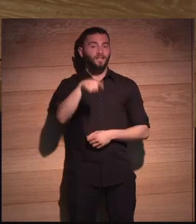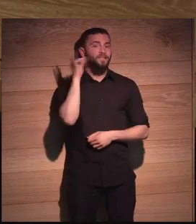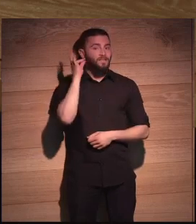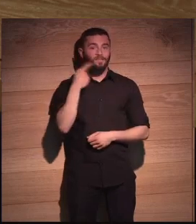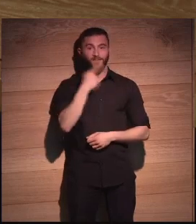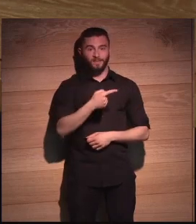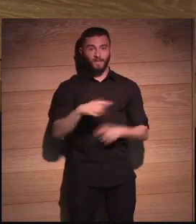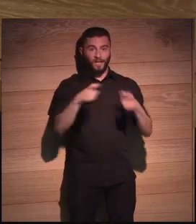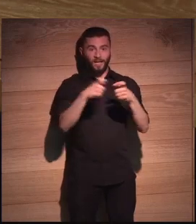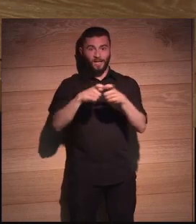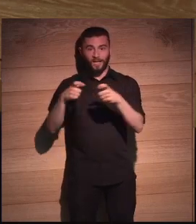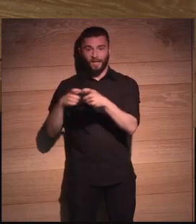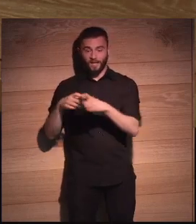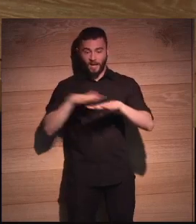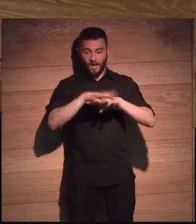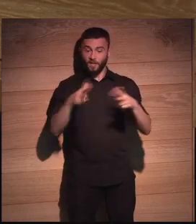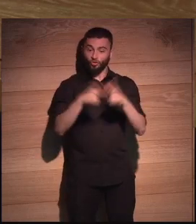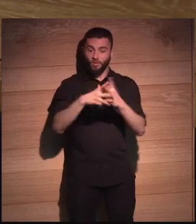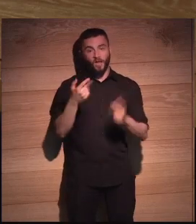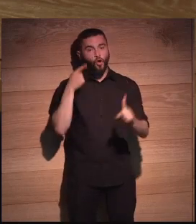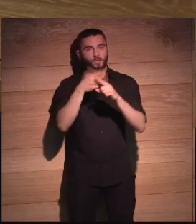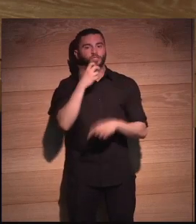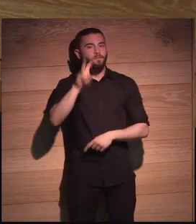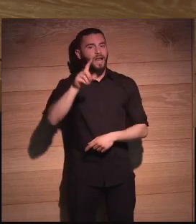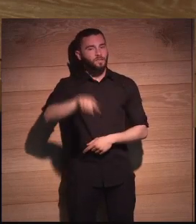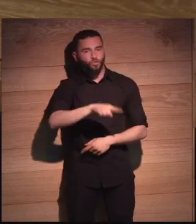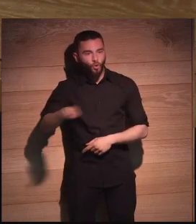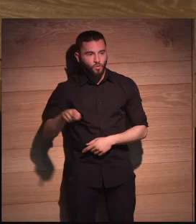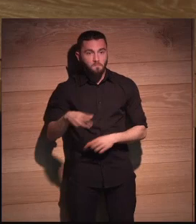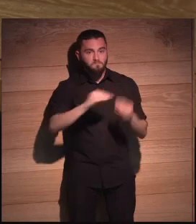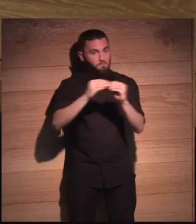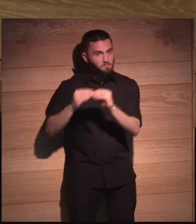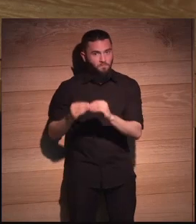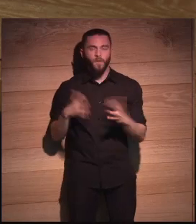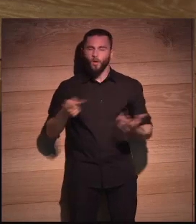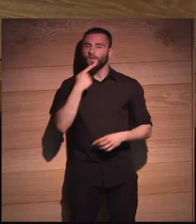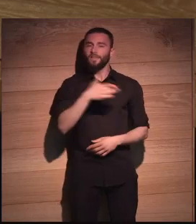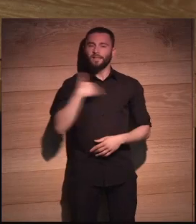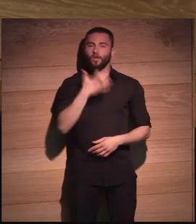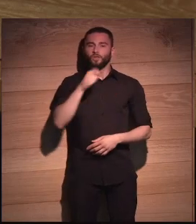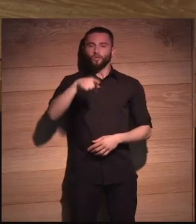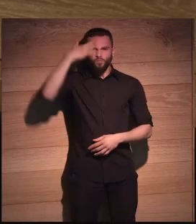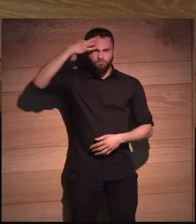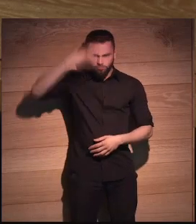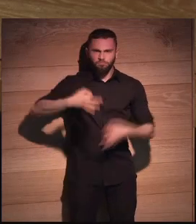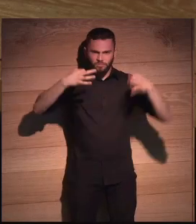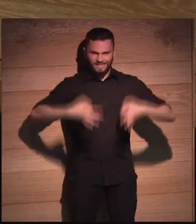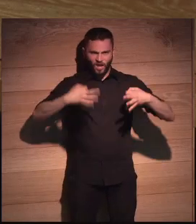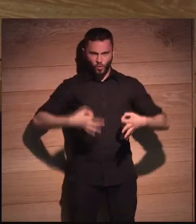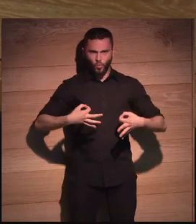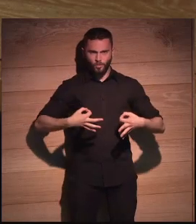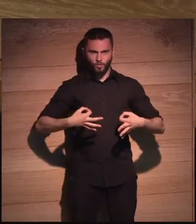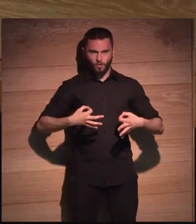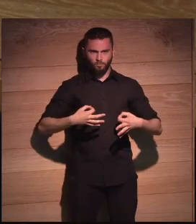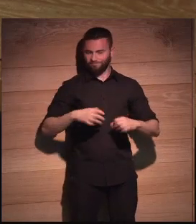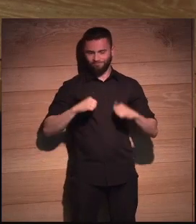sociales, por si sirve para algo. Ah, pues sí. Pero te quería decir, si estás tan convencido de que no hemos empezado bien, como